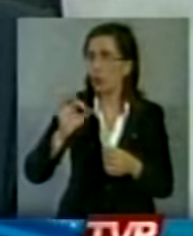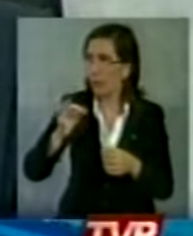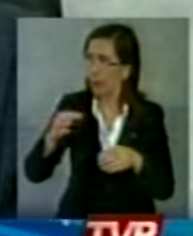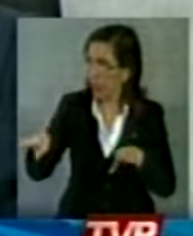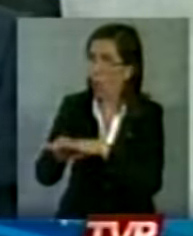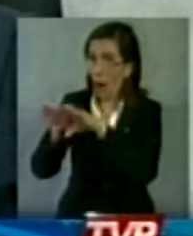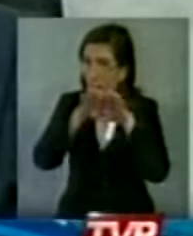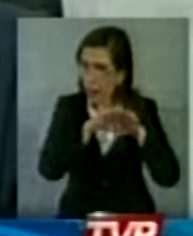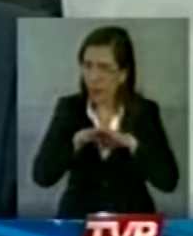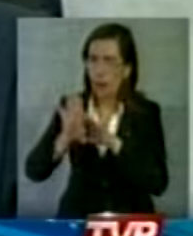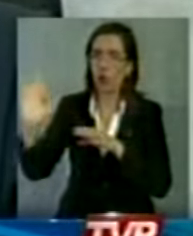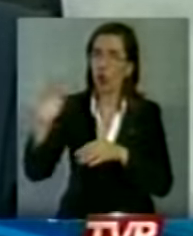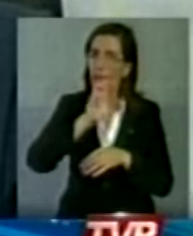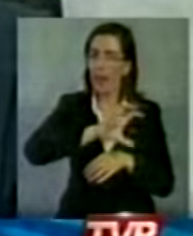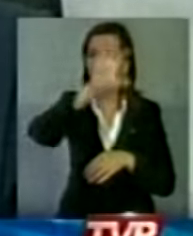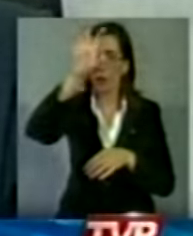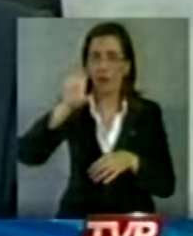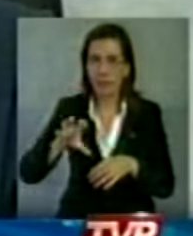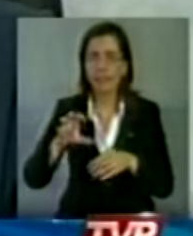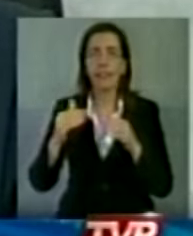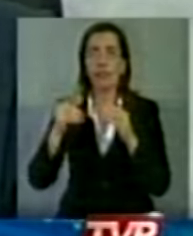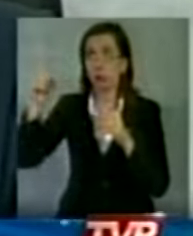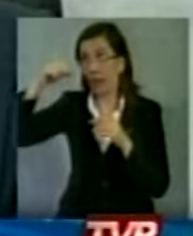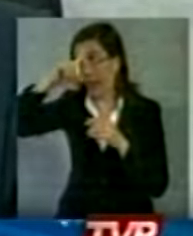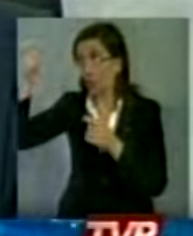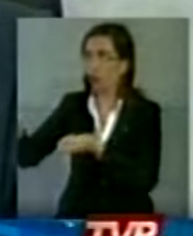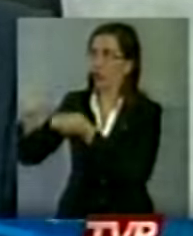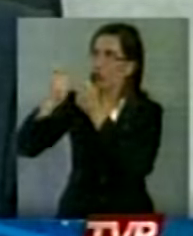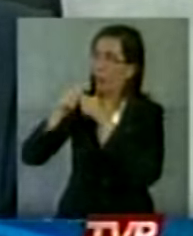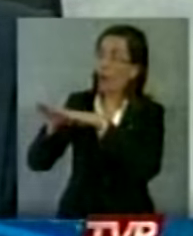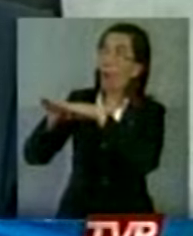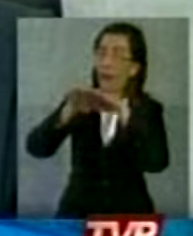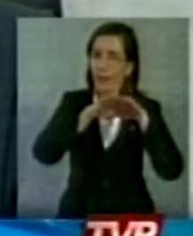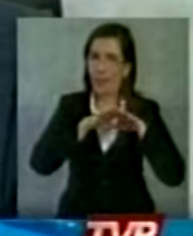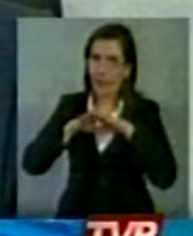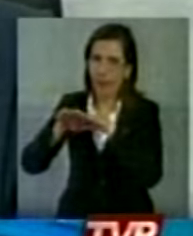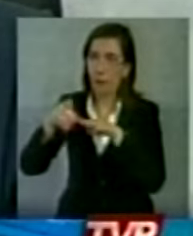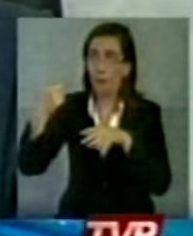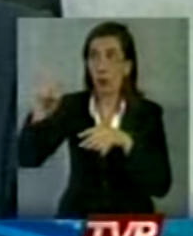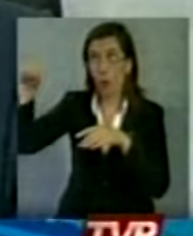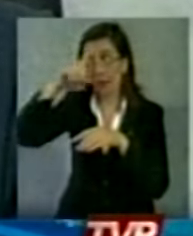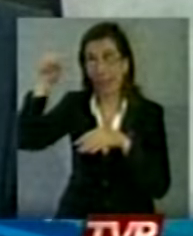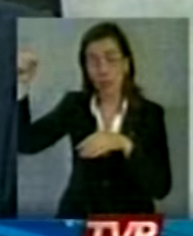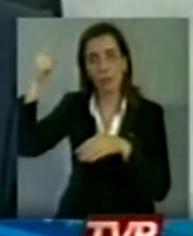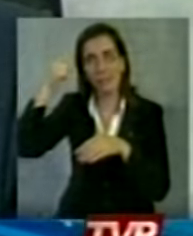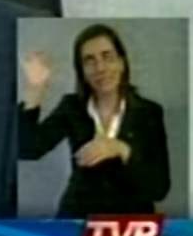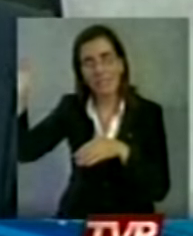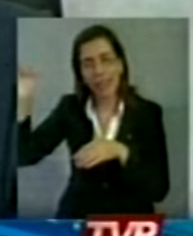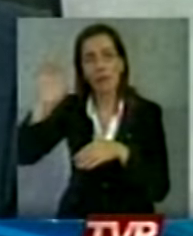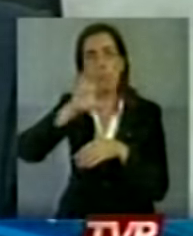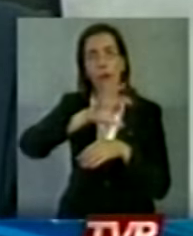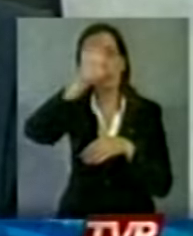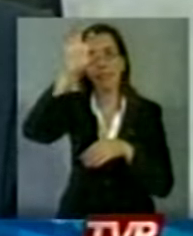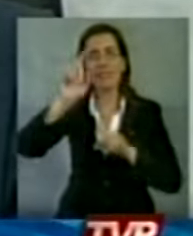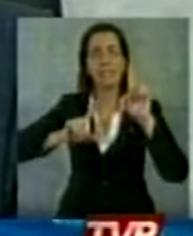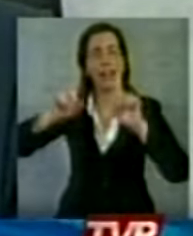trato igual desde la jurisdicción nacional, sino que el mismo debe también considerar las diferencias